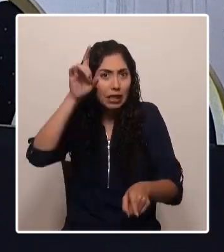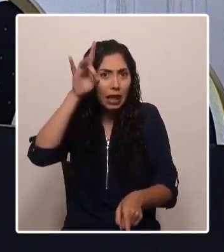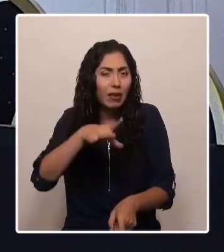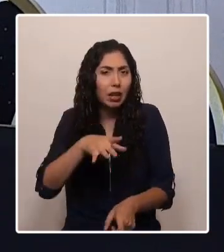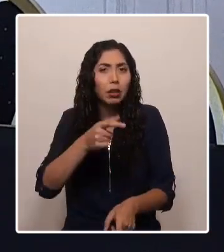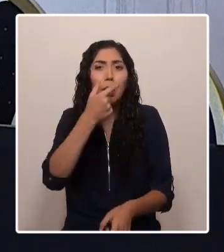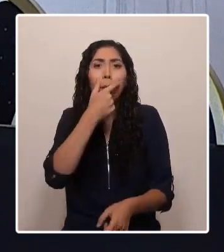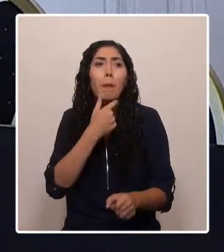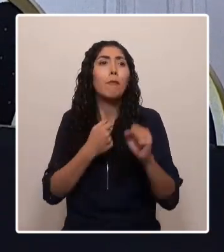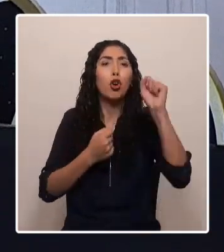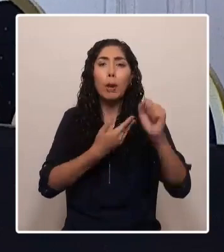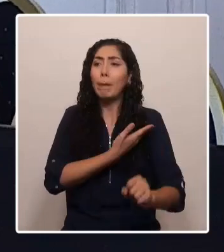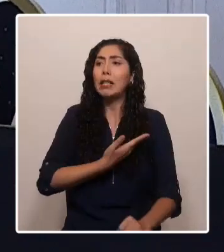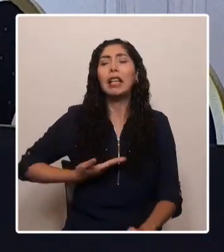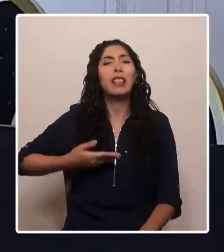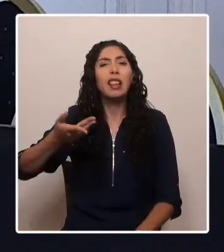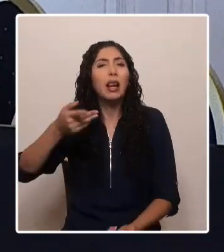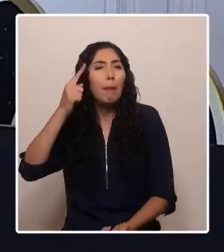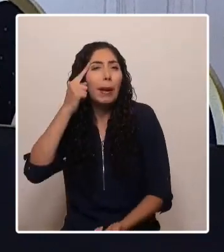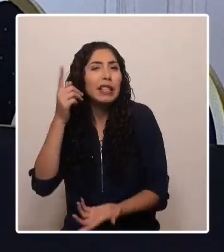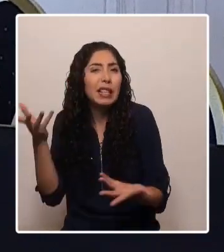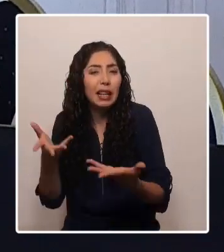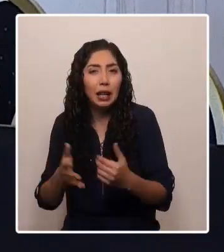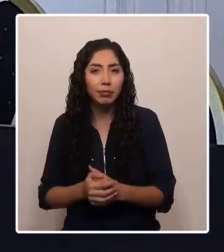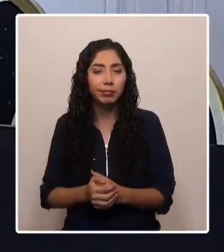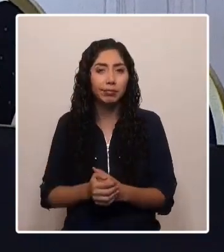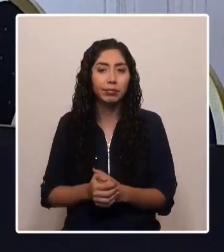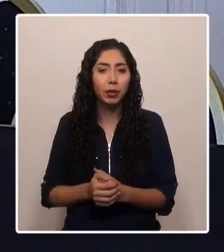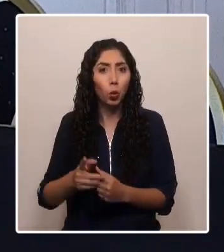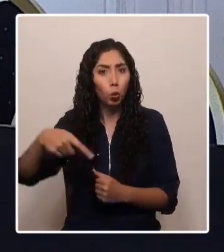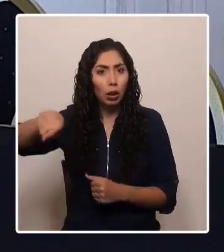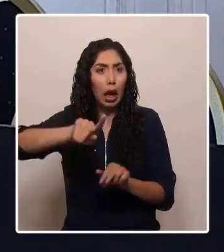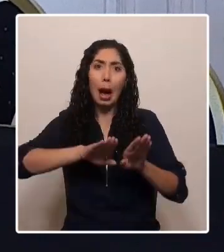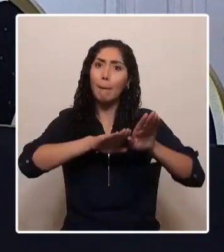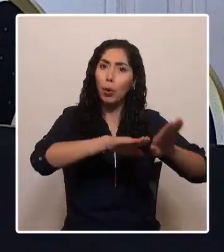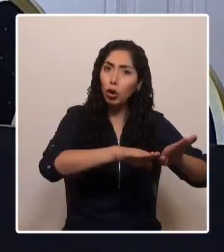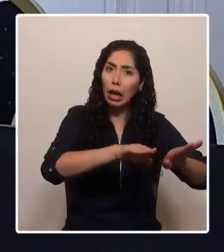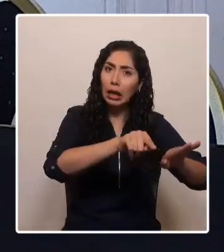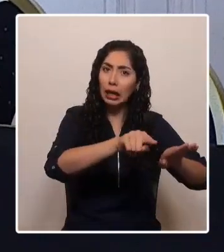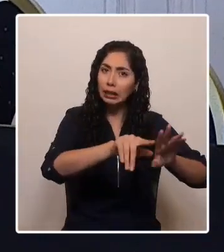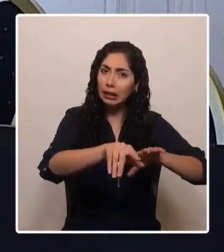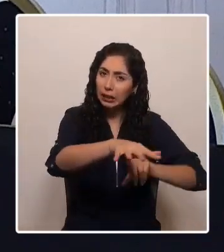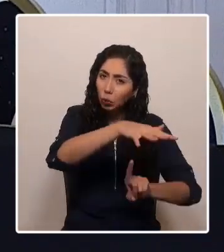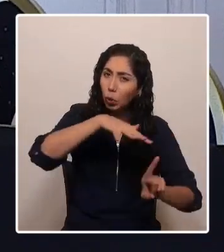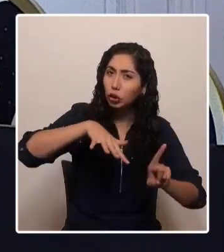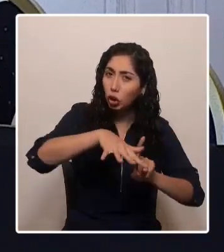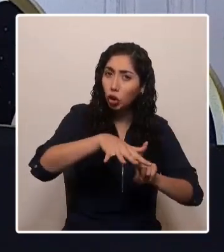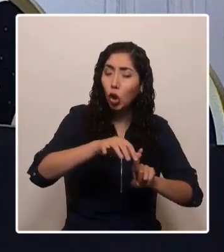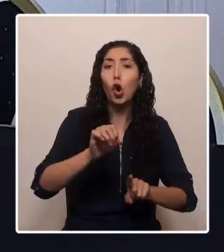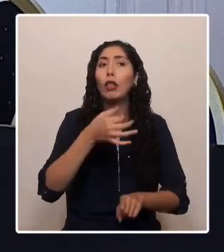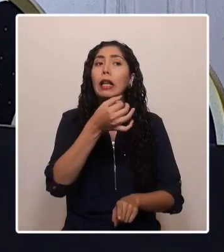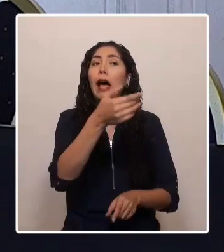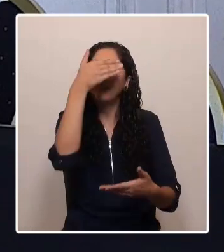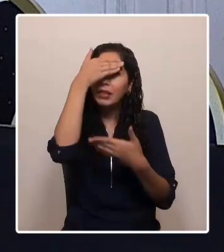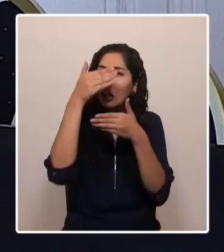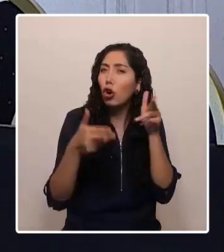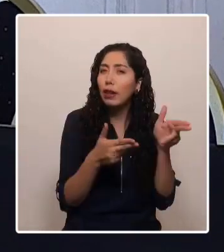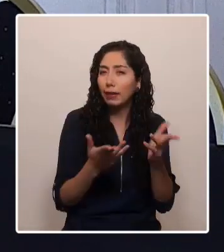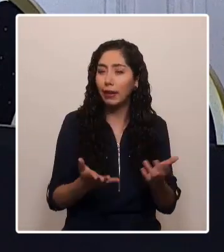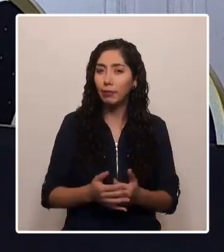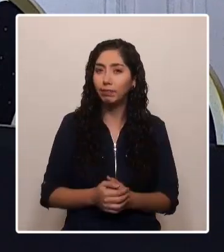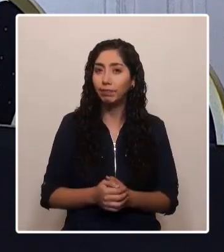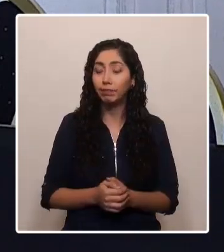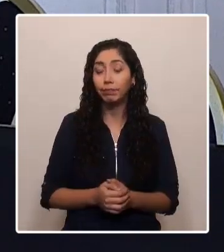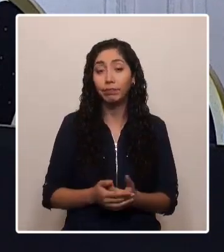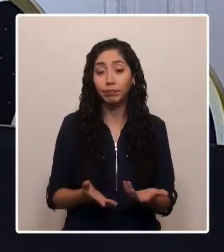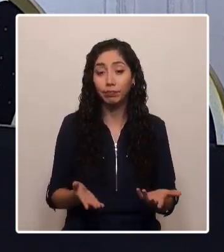los que están acá, si legitiman estos actos o se atreven a llamarlos actos terroristas, que es lo que son. De lo contrario, ya sabemos lo que va a